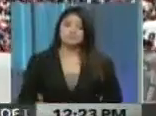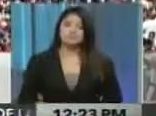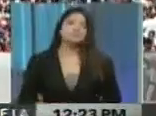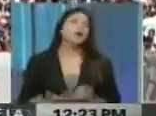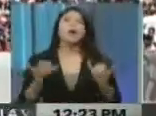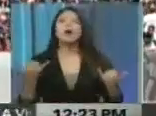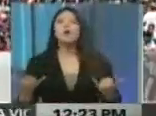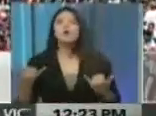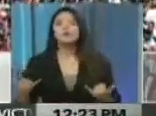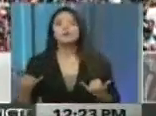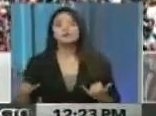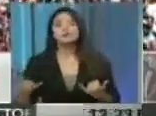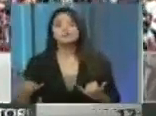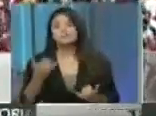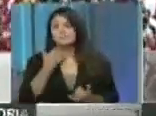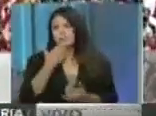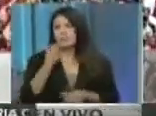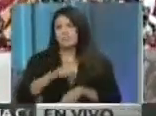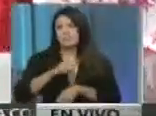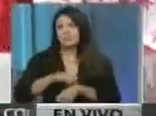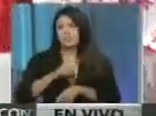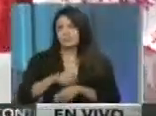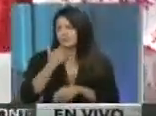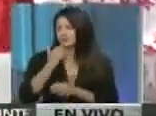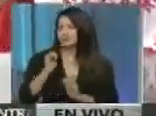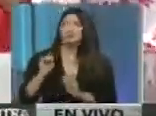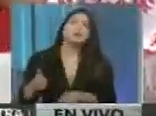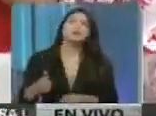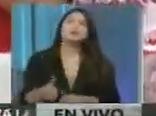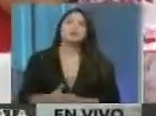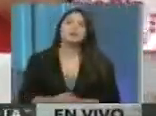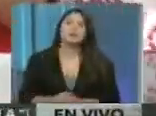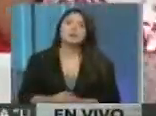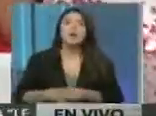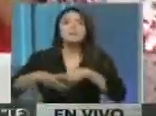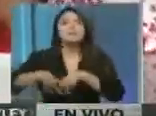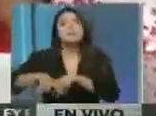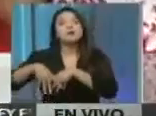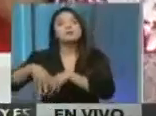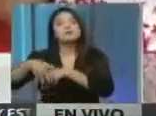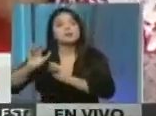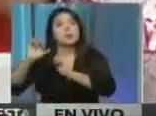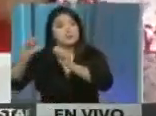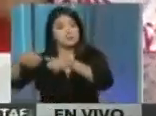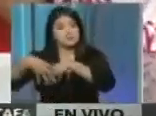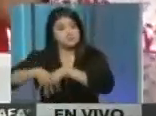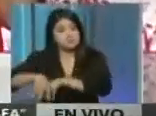ahorita, en unos minutos, vamos a salir marchando.